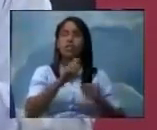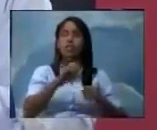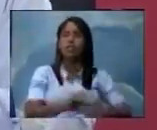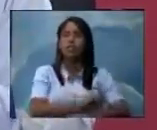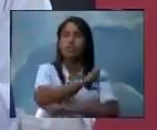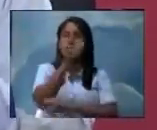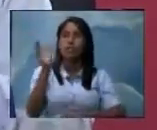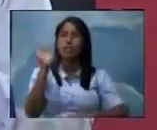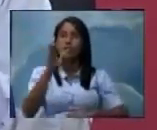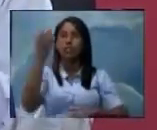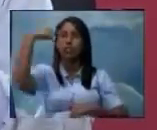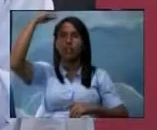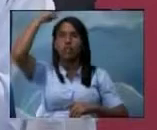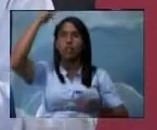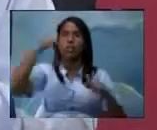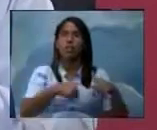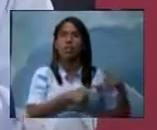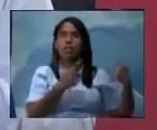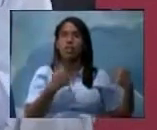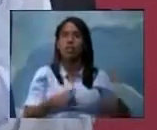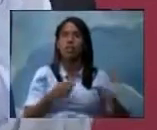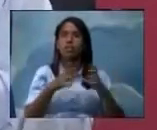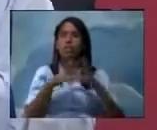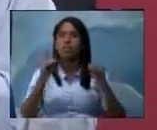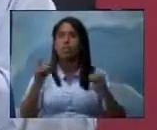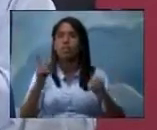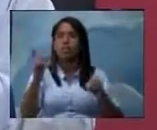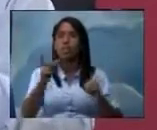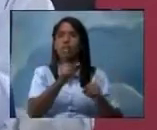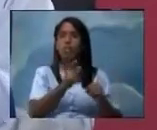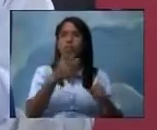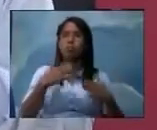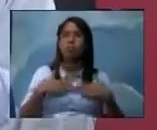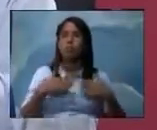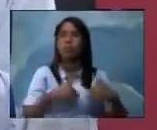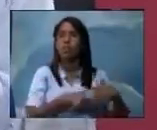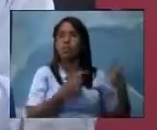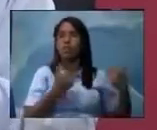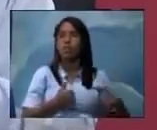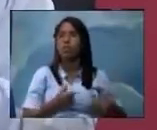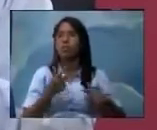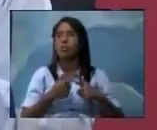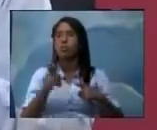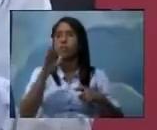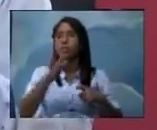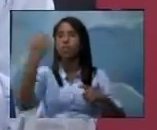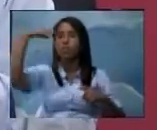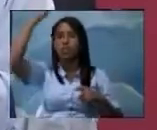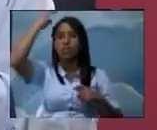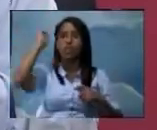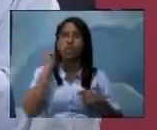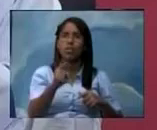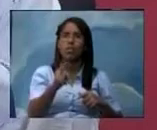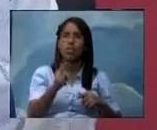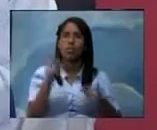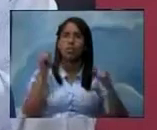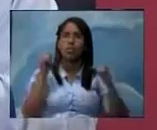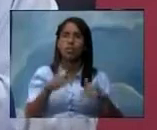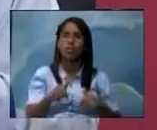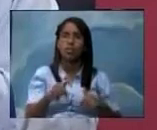del cielito, está reinando en el corazón del cielote, está reinando en mi corazón, pero está reinando en el tuyo.